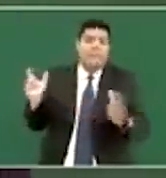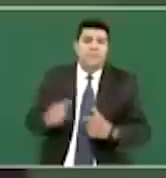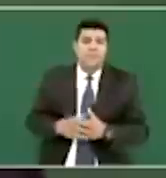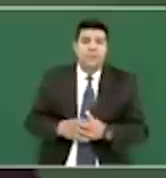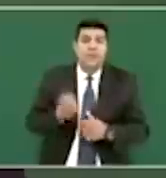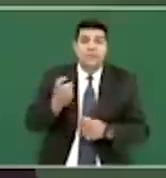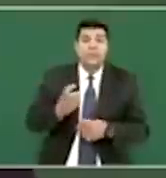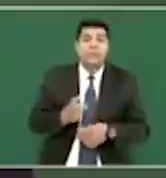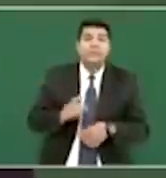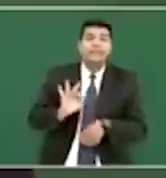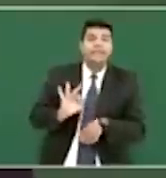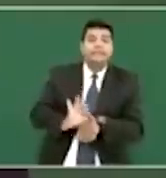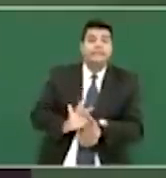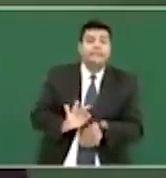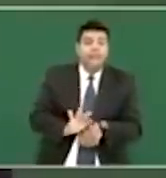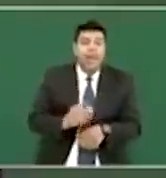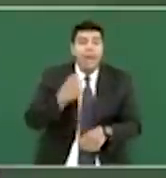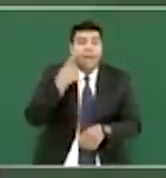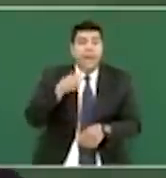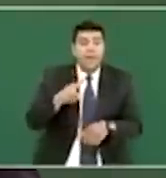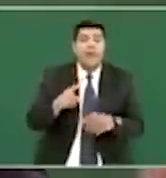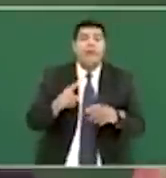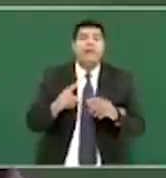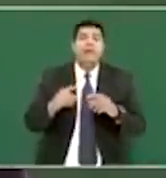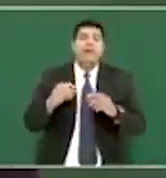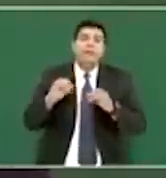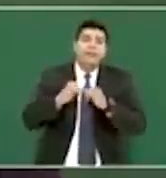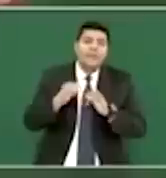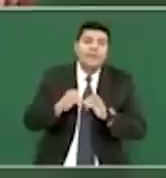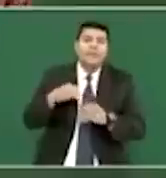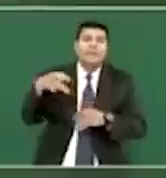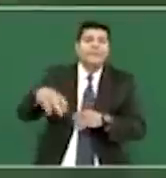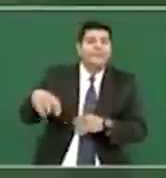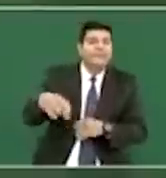para supuestamente combatir la corrupción si no